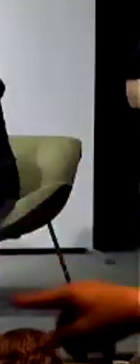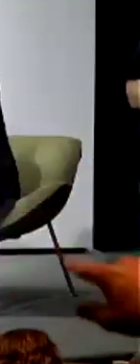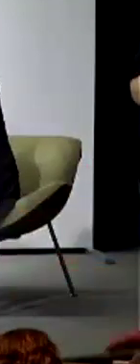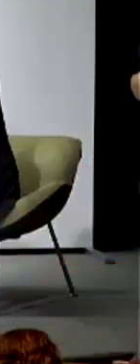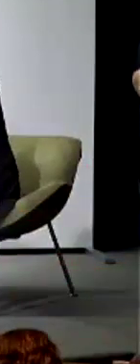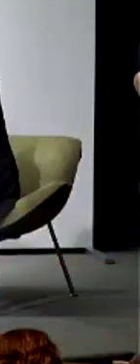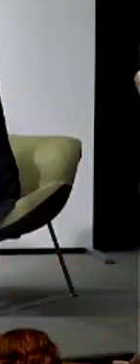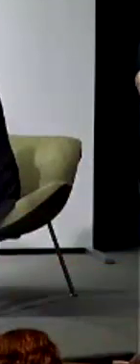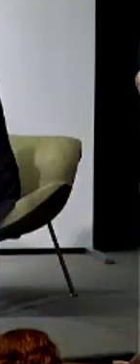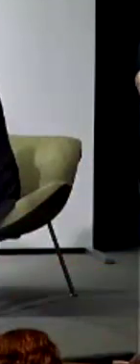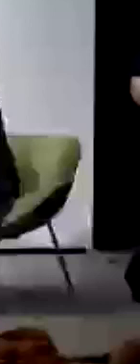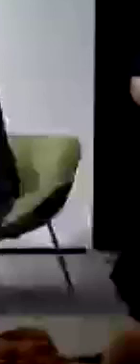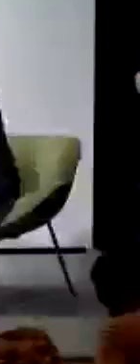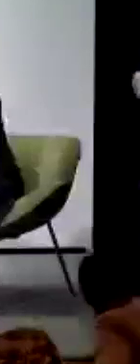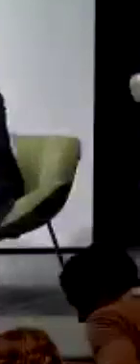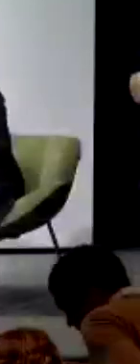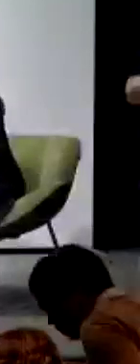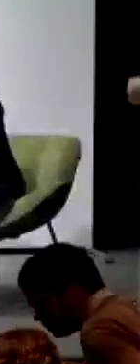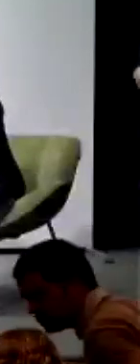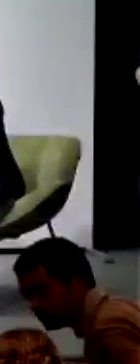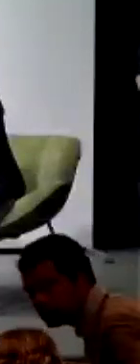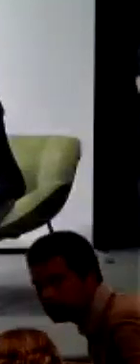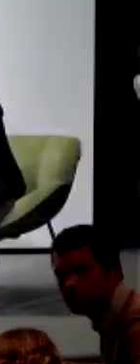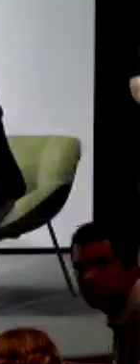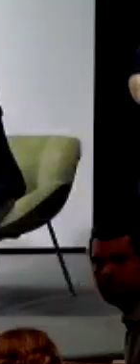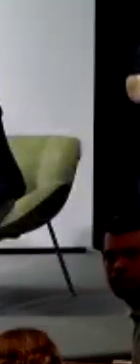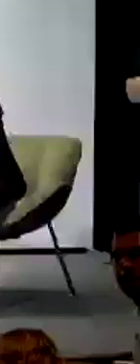Bueno, allá hay uno y acá hay otra adelante.